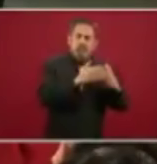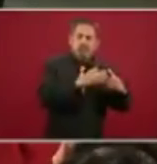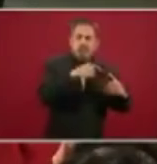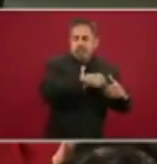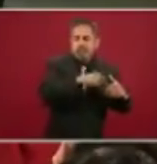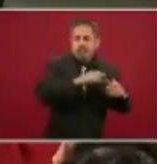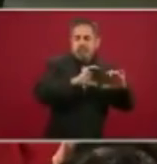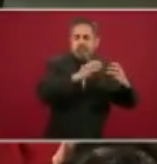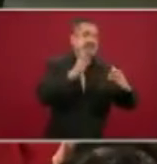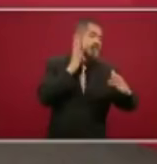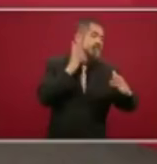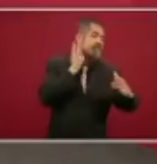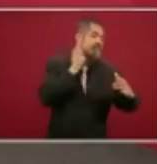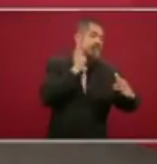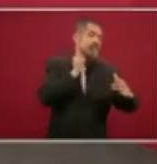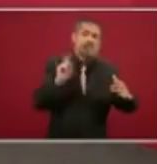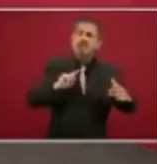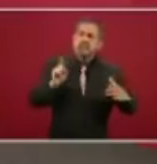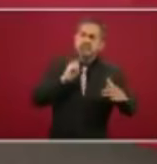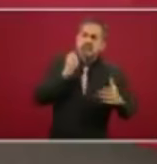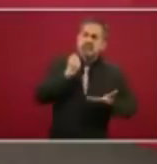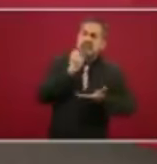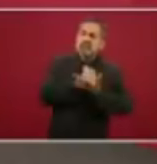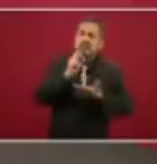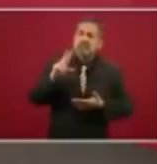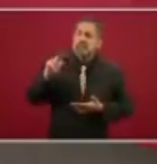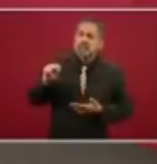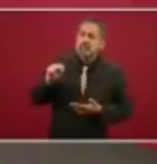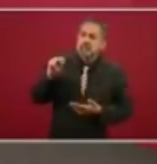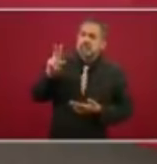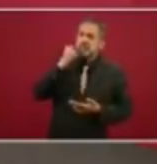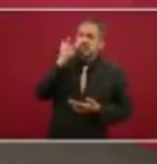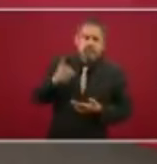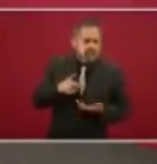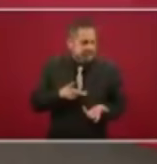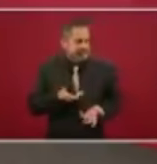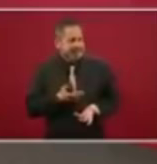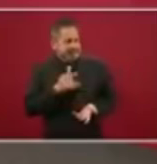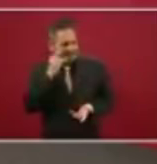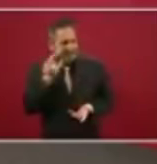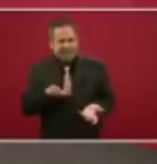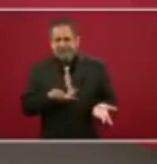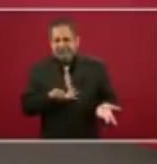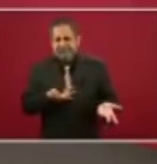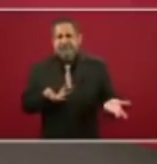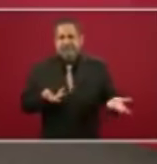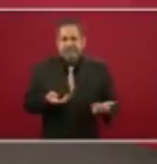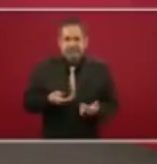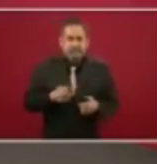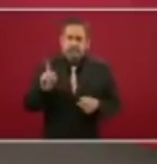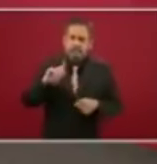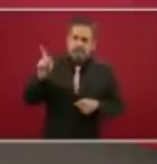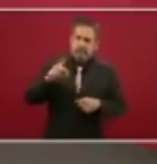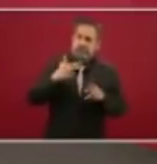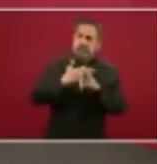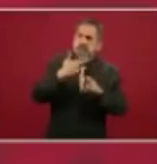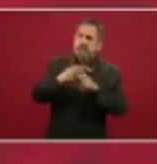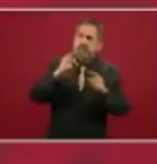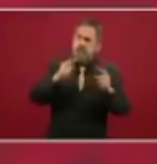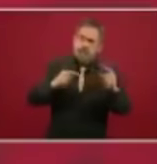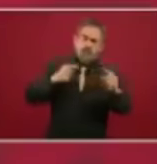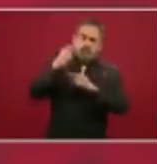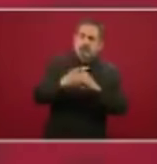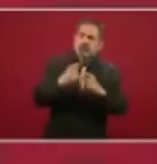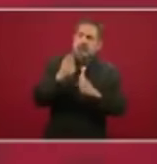Congreso no lo aprobaron. sino hasta